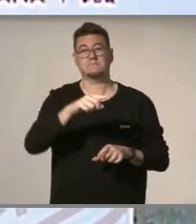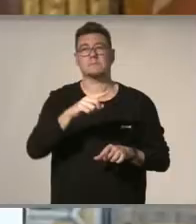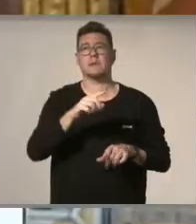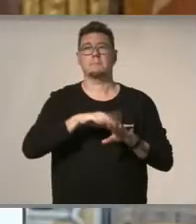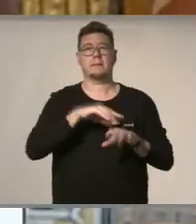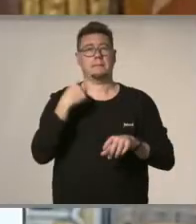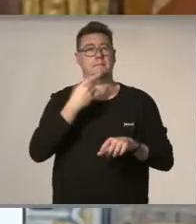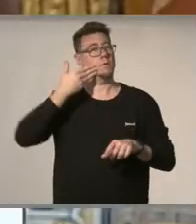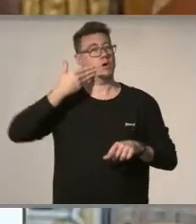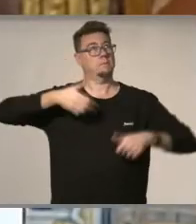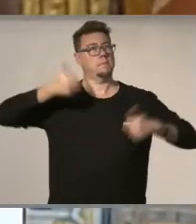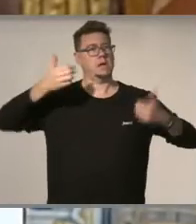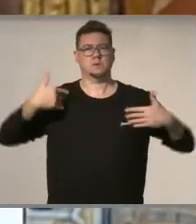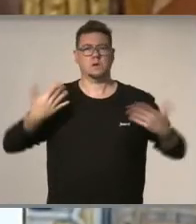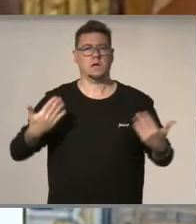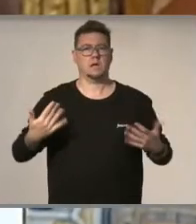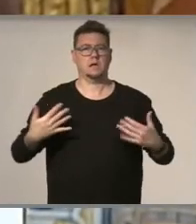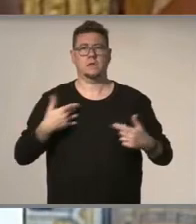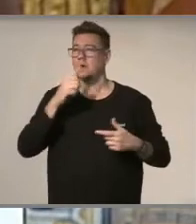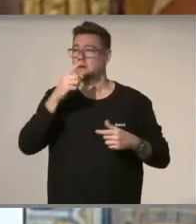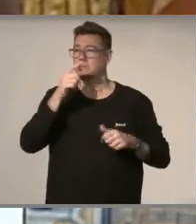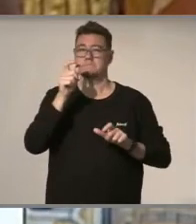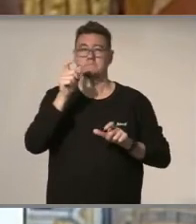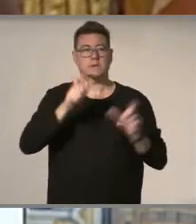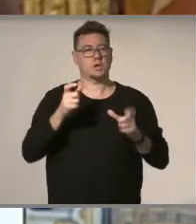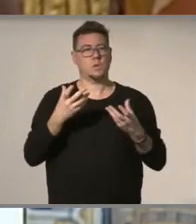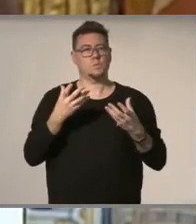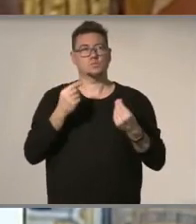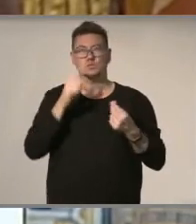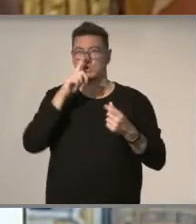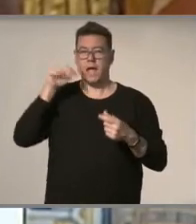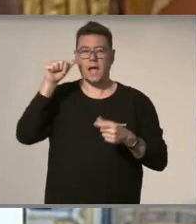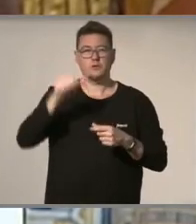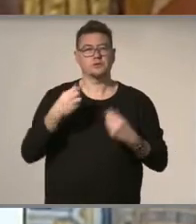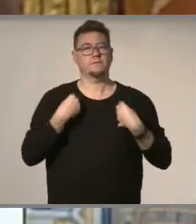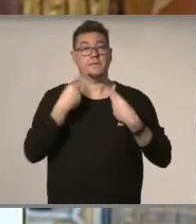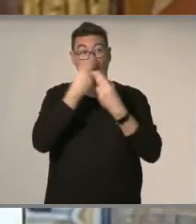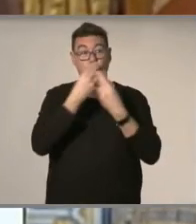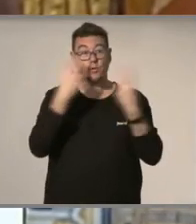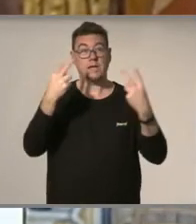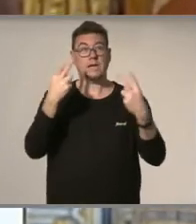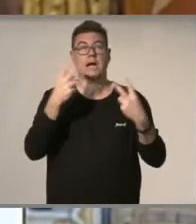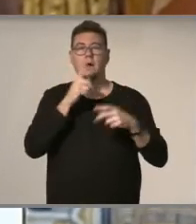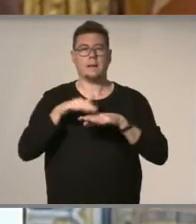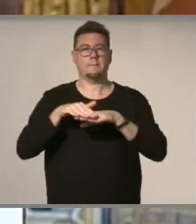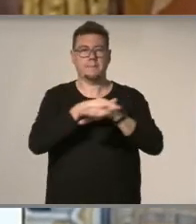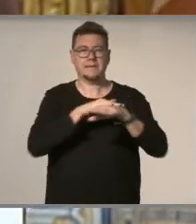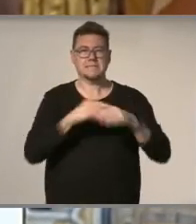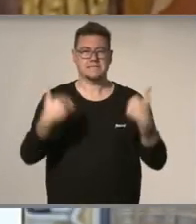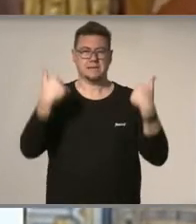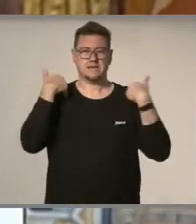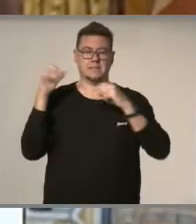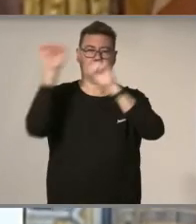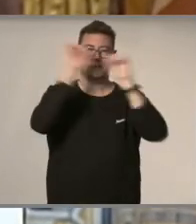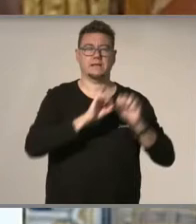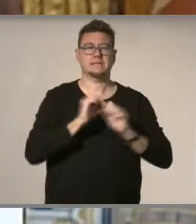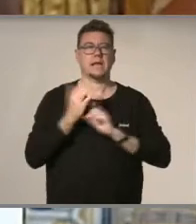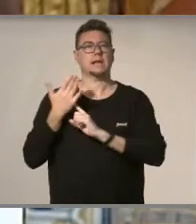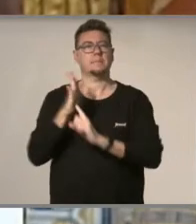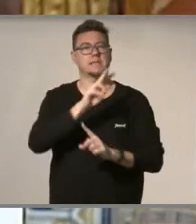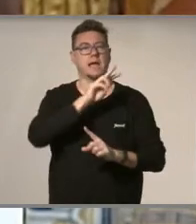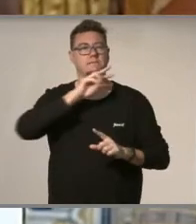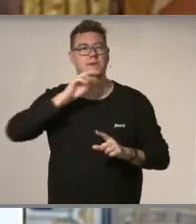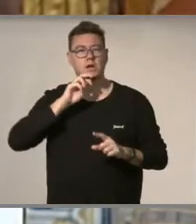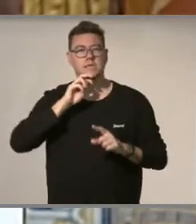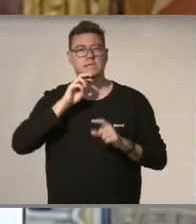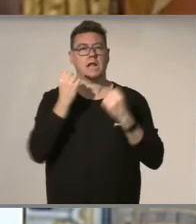honor de alguien que lleva muchos años en la vida pública que poder ser ministra de Defensa y representar esos valores